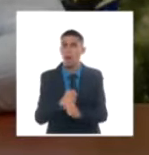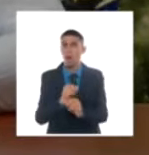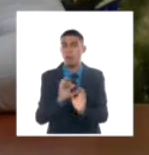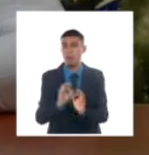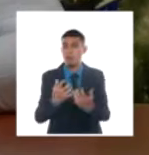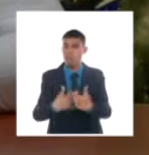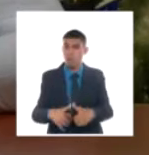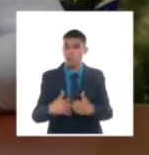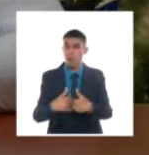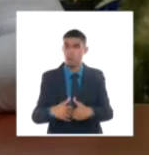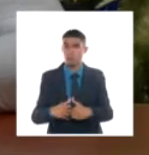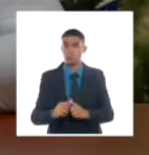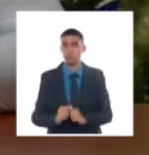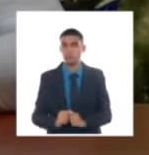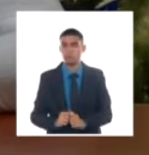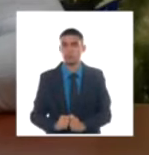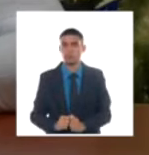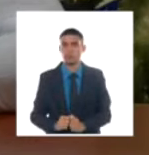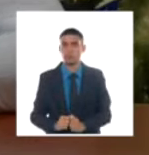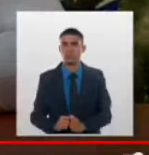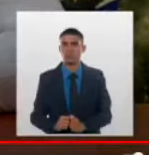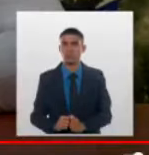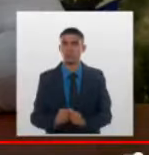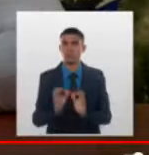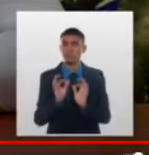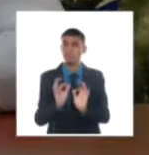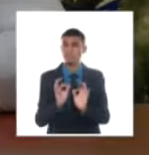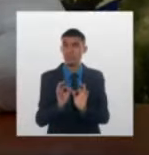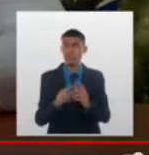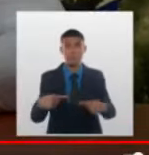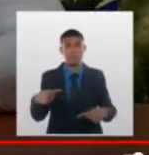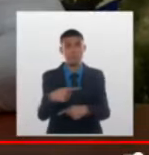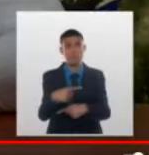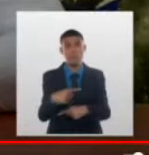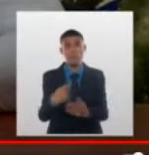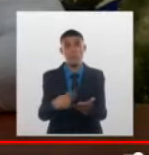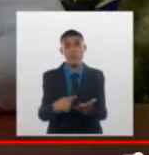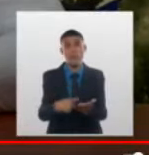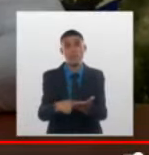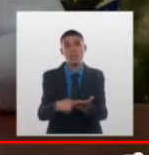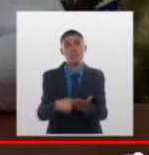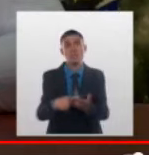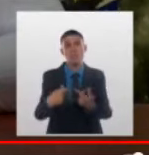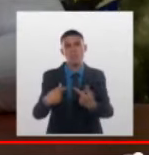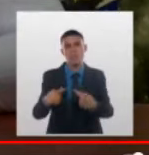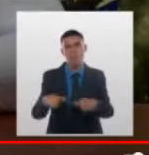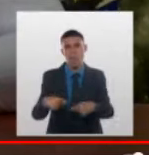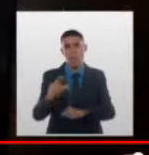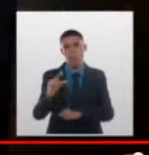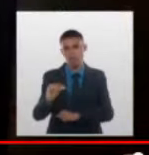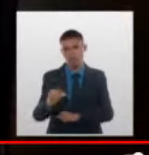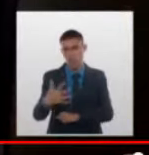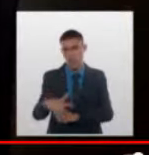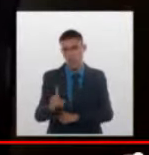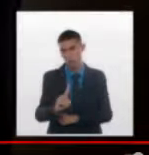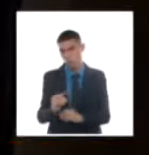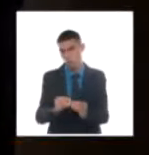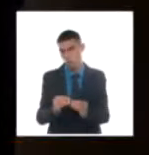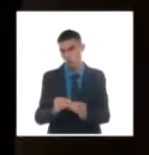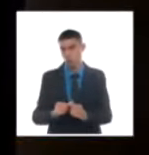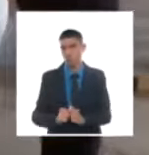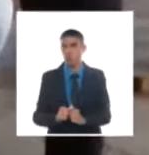producción, siempre y cuando que podamos mantener un precio accesible a la población que hoy estamos destinando nuestros productos. Comienza